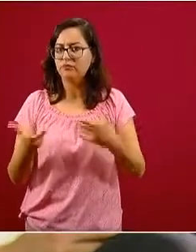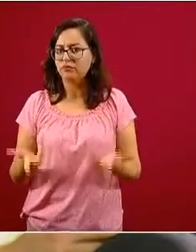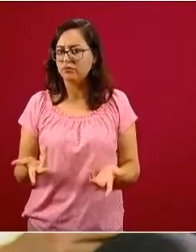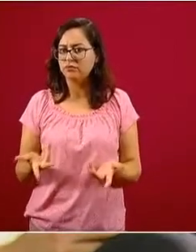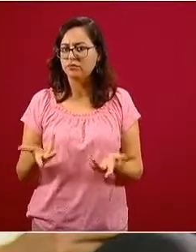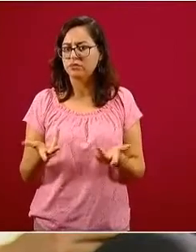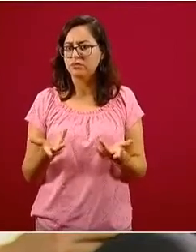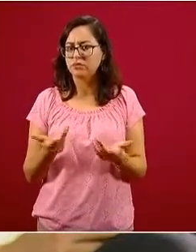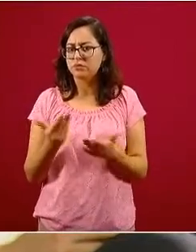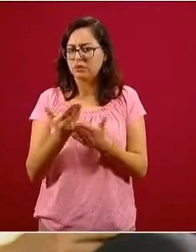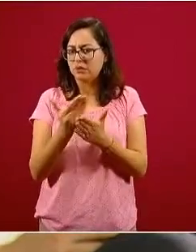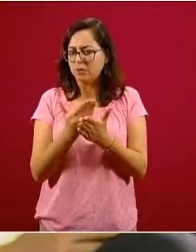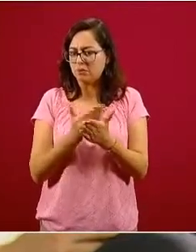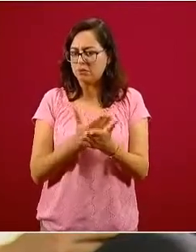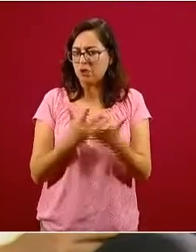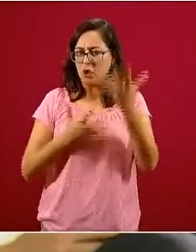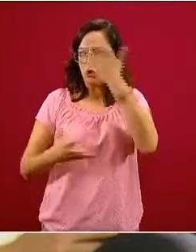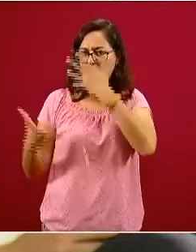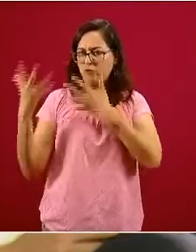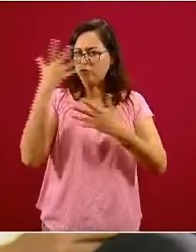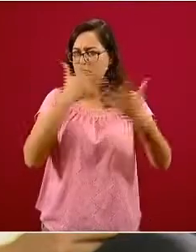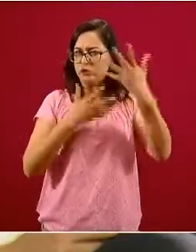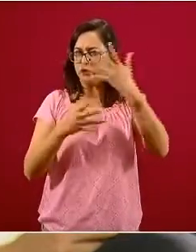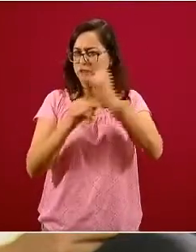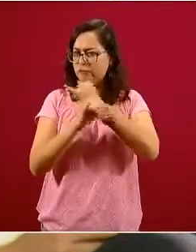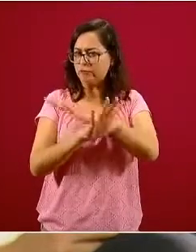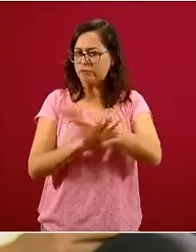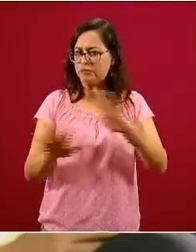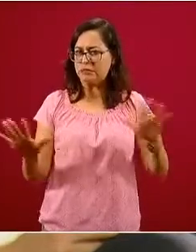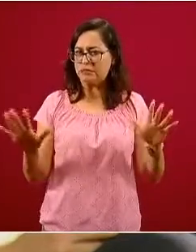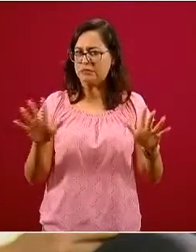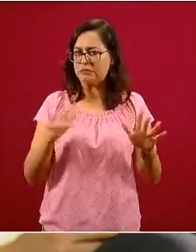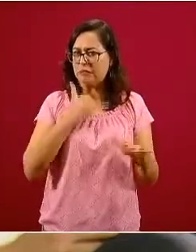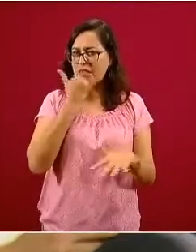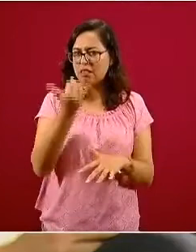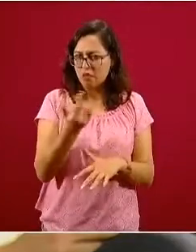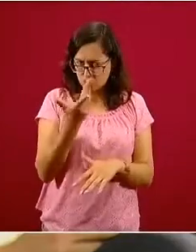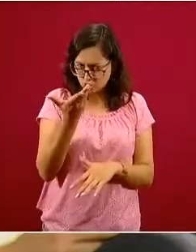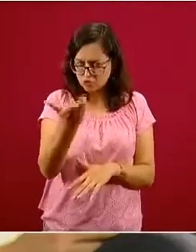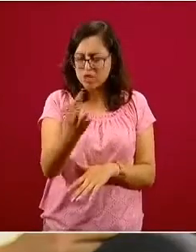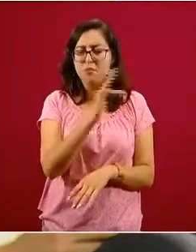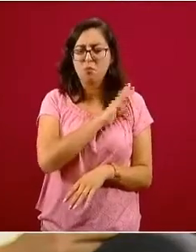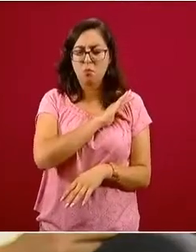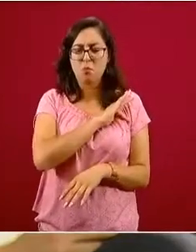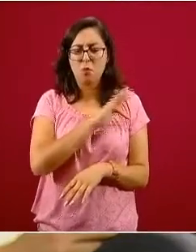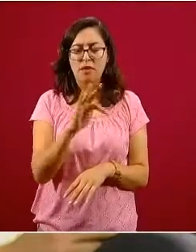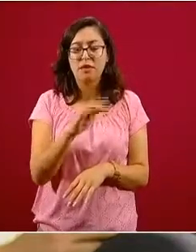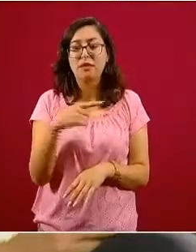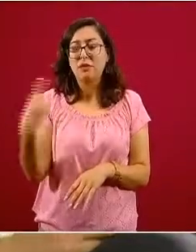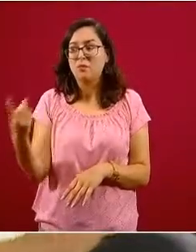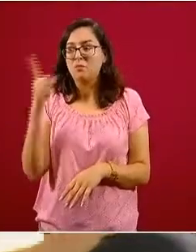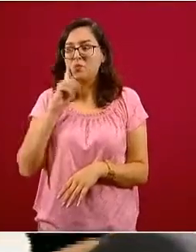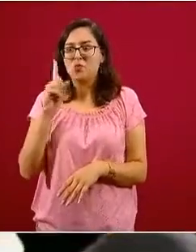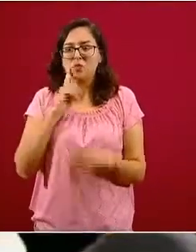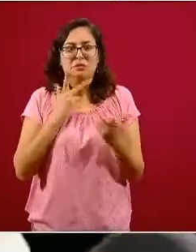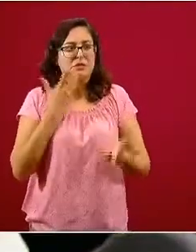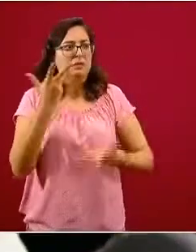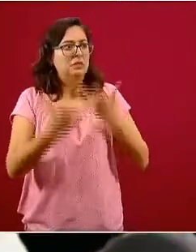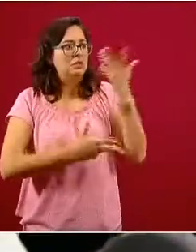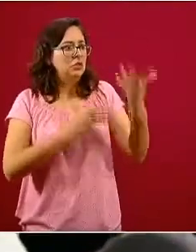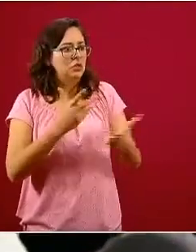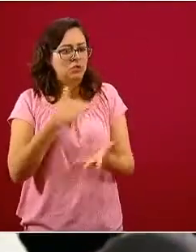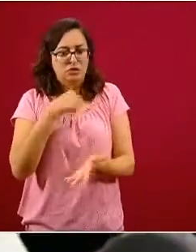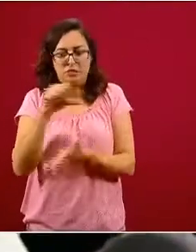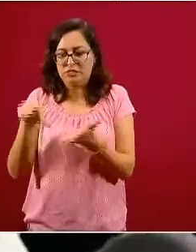espacios laborales para evitar este tipo de confusiones y la información les llega adecuadamente para que ella no sabía qué hacer, si ir a un centro de